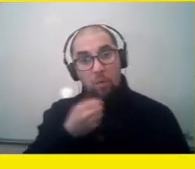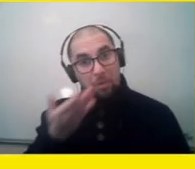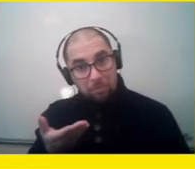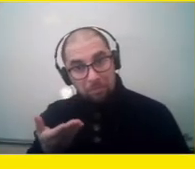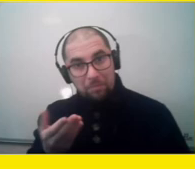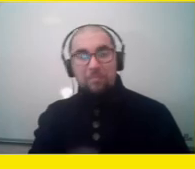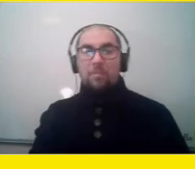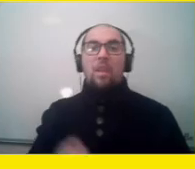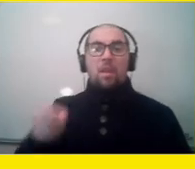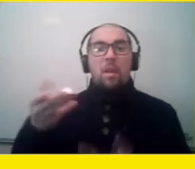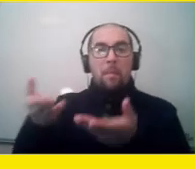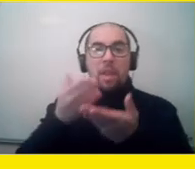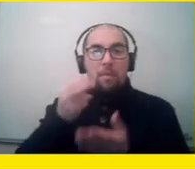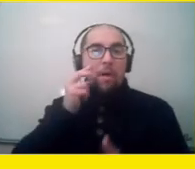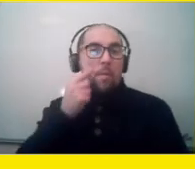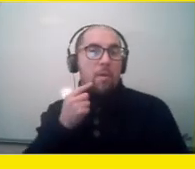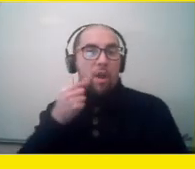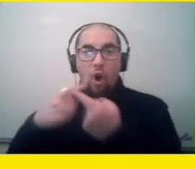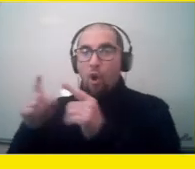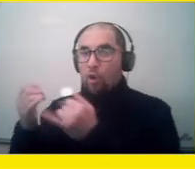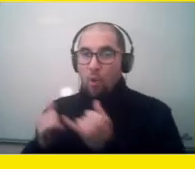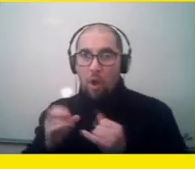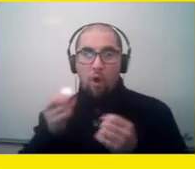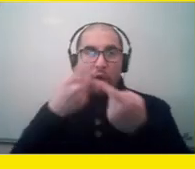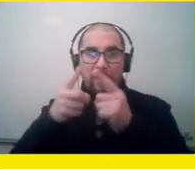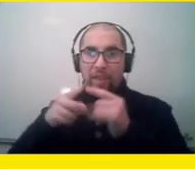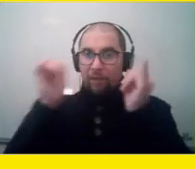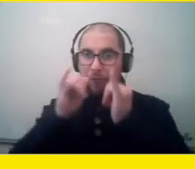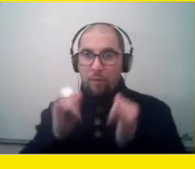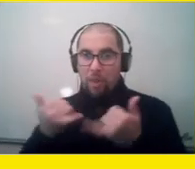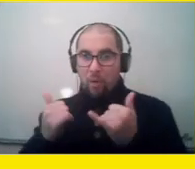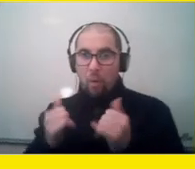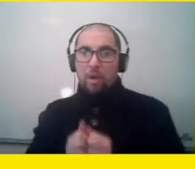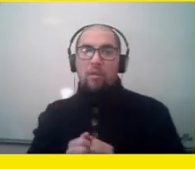¿Te gustó? Te invitamos a probar más